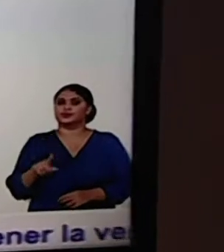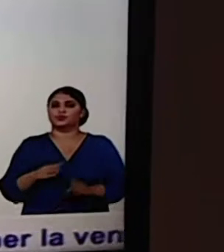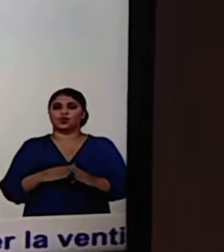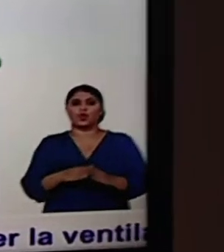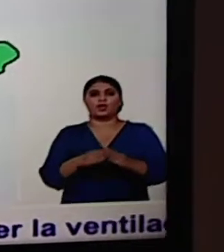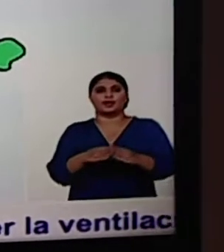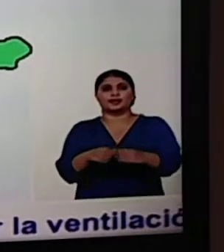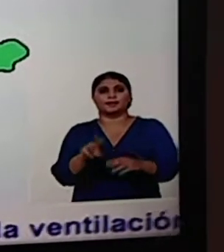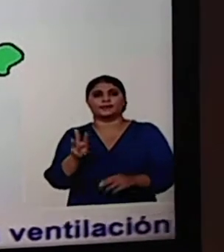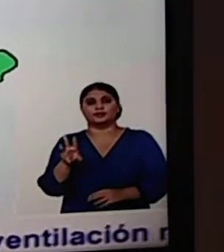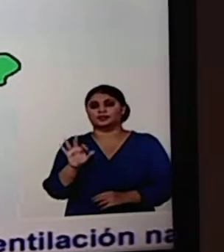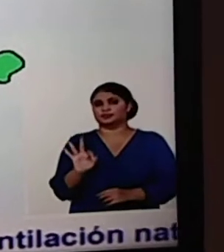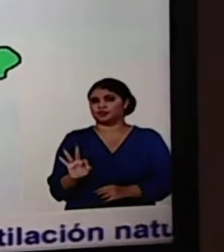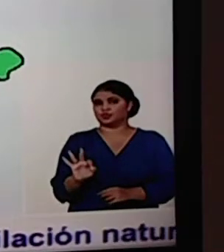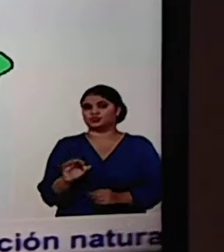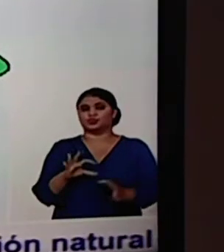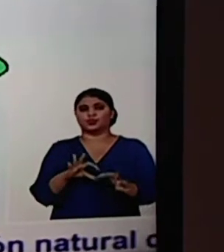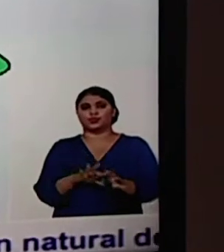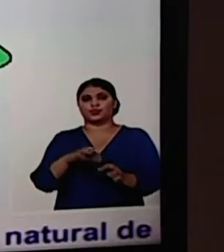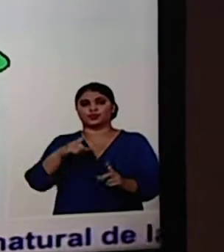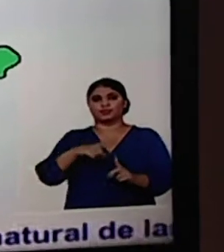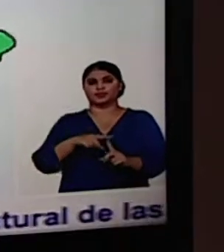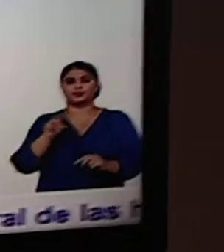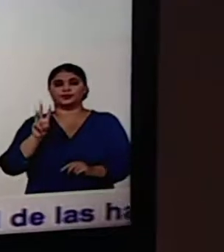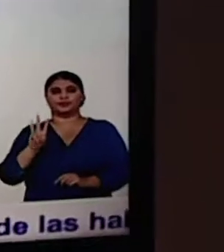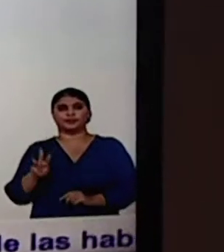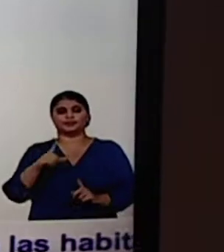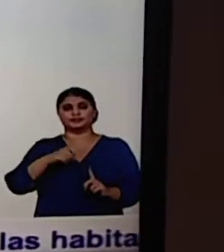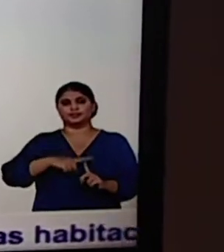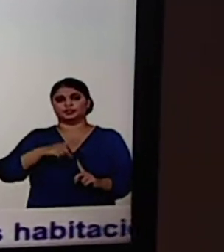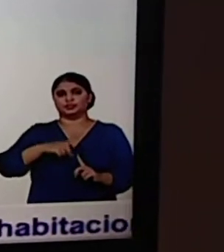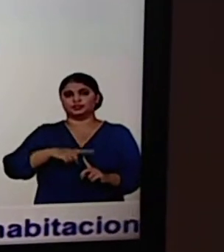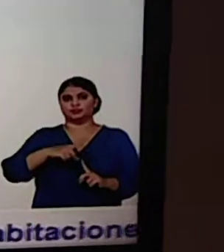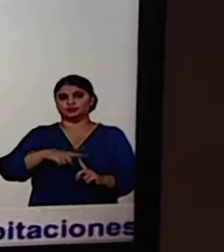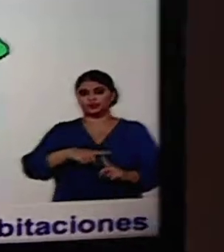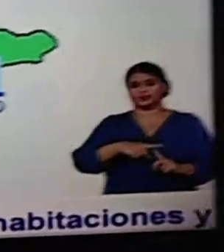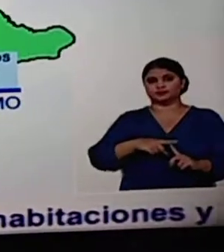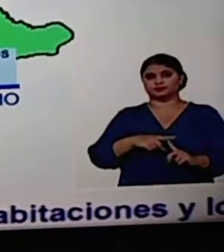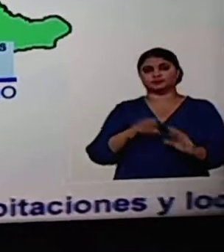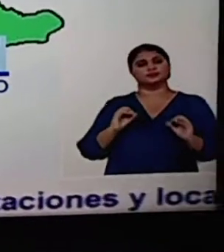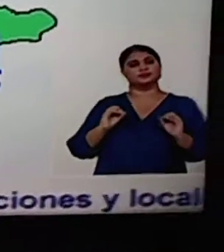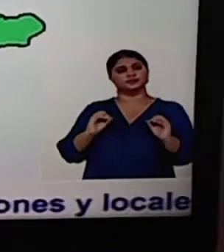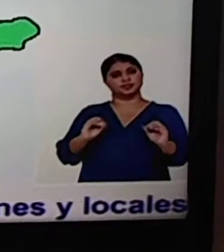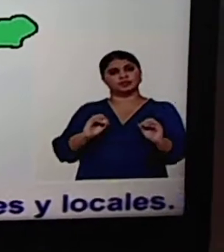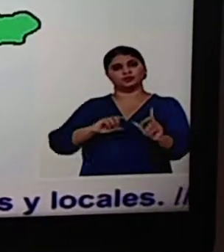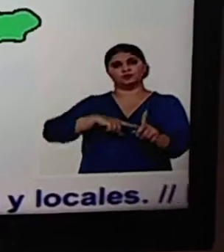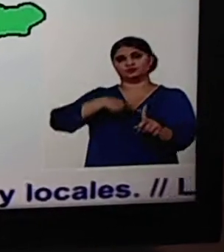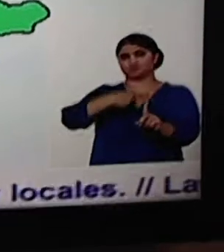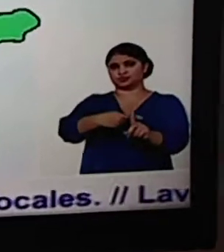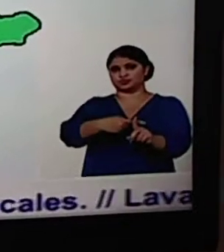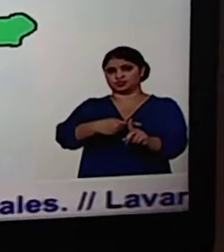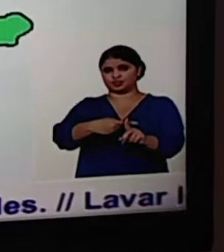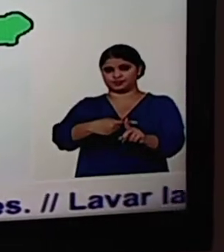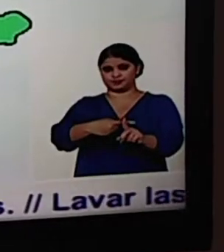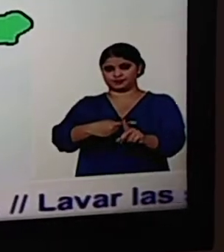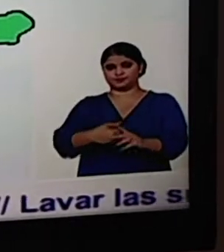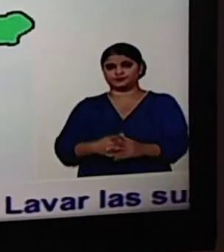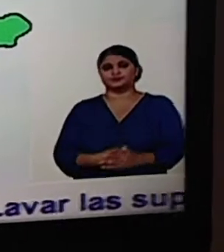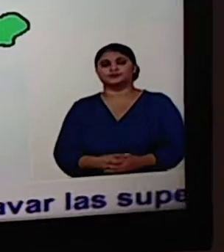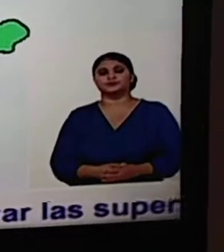38, Guantánamo 3 y Las Tunas no confirma casos de COVID-19, no obstante